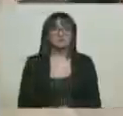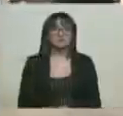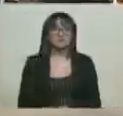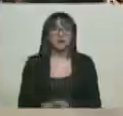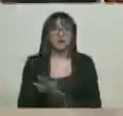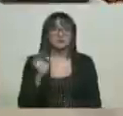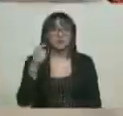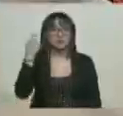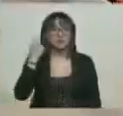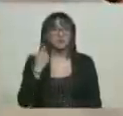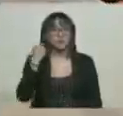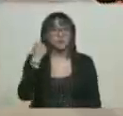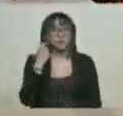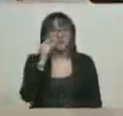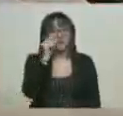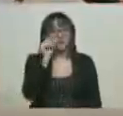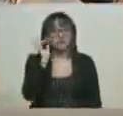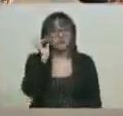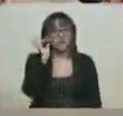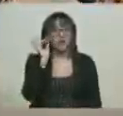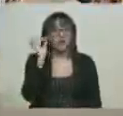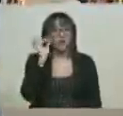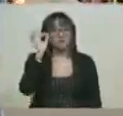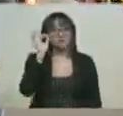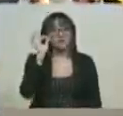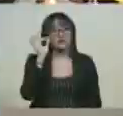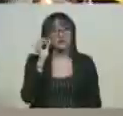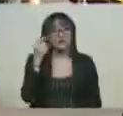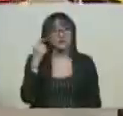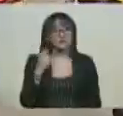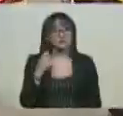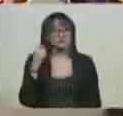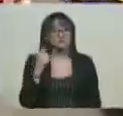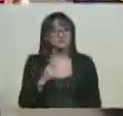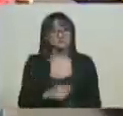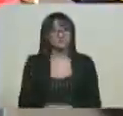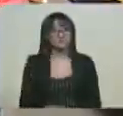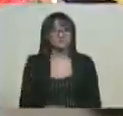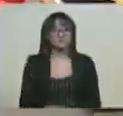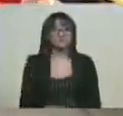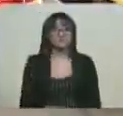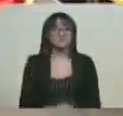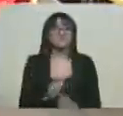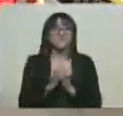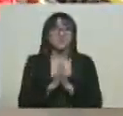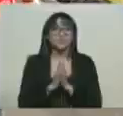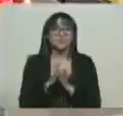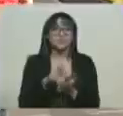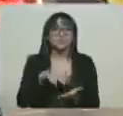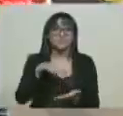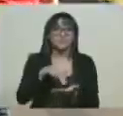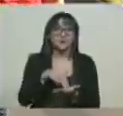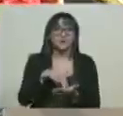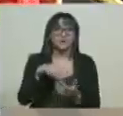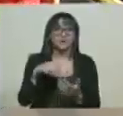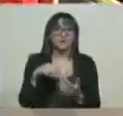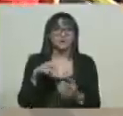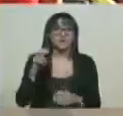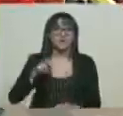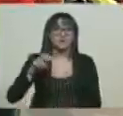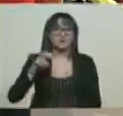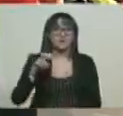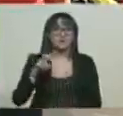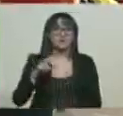elegimos los diputados y diputadas de los consejos legislativos. Yo les voy a pedir que se paren aquí en esta escalera